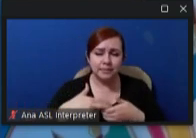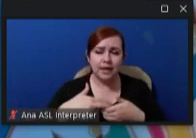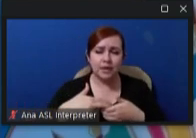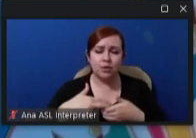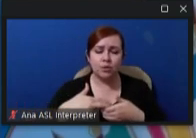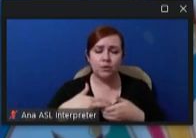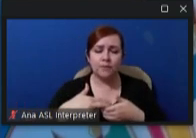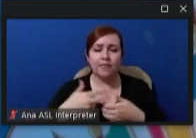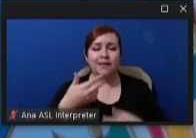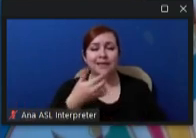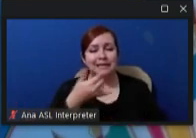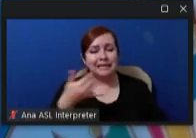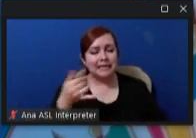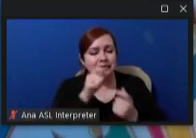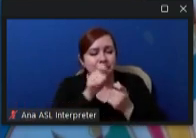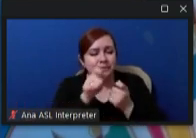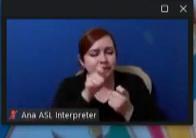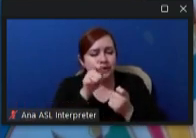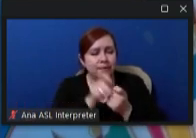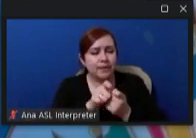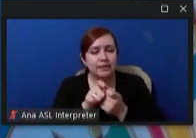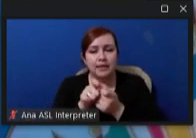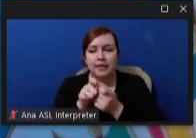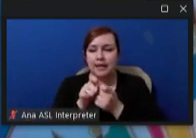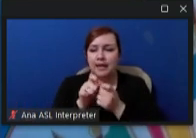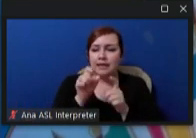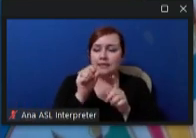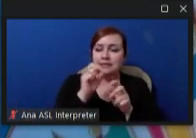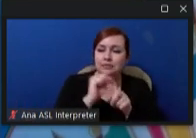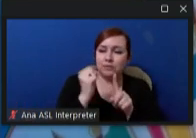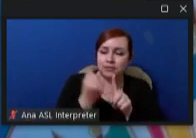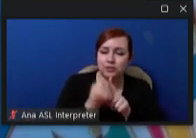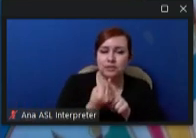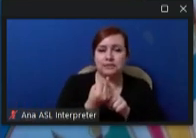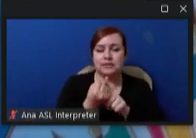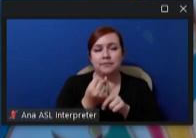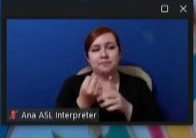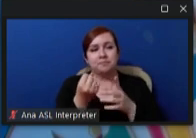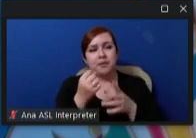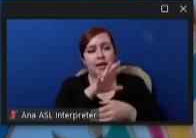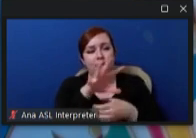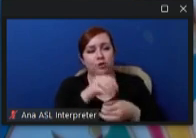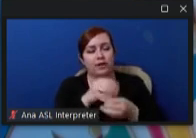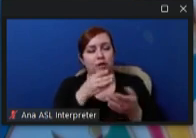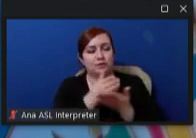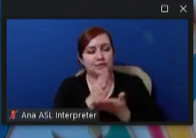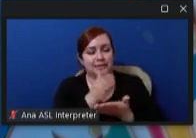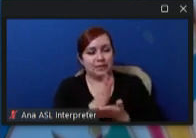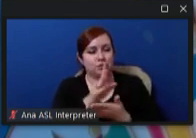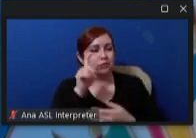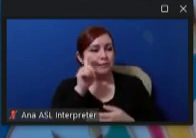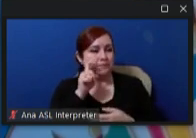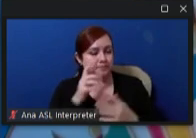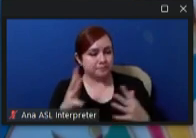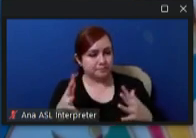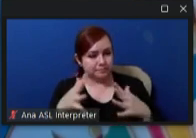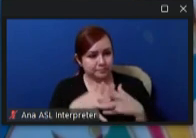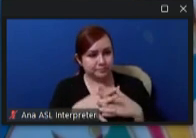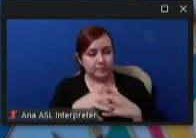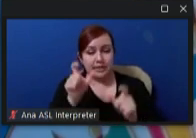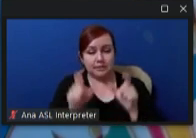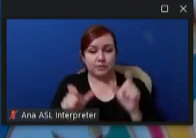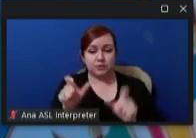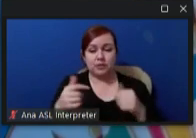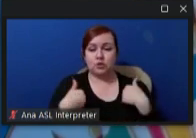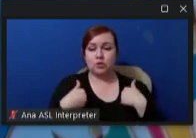y en particular en asuntos que involucren el ejercicio de los derechos sexuales y reproductivos de las personas con discapacidad. Entonces sería